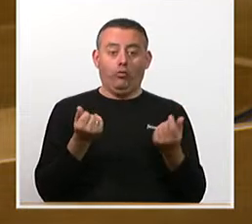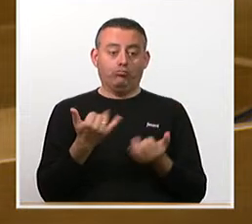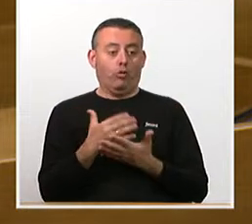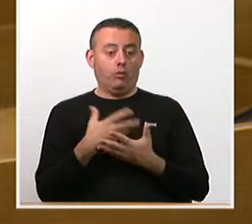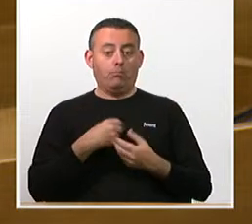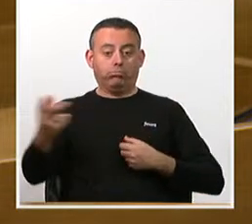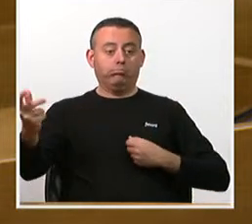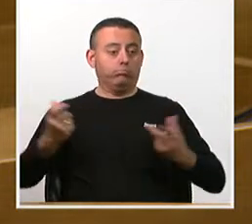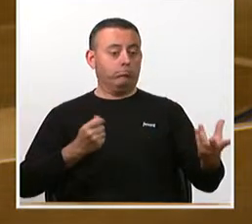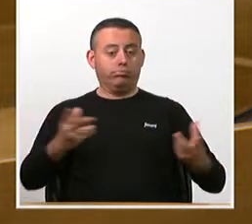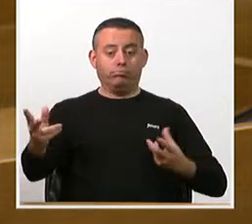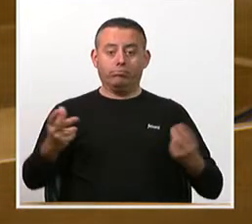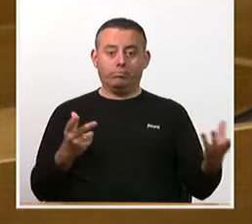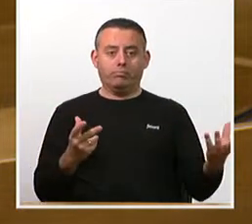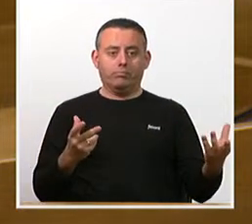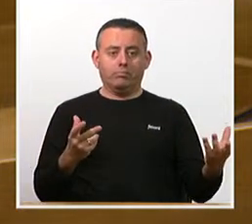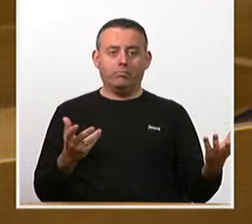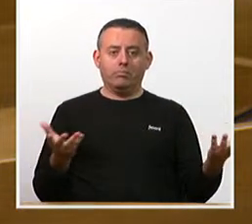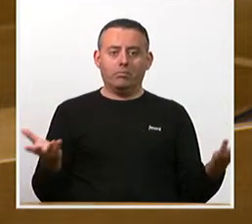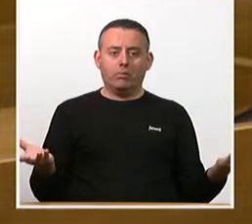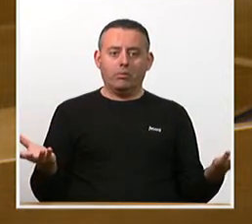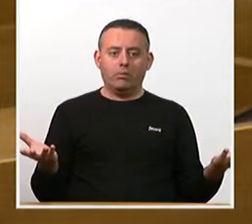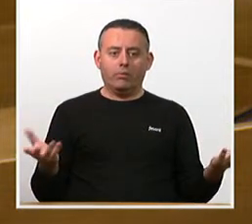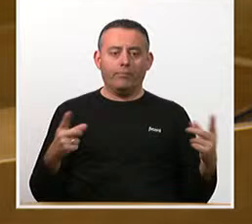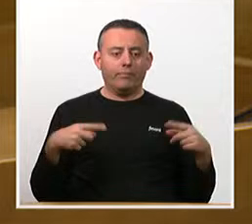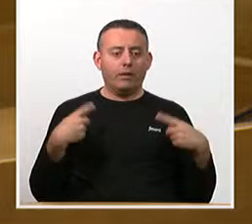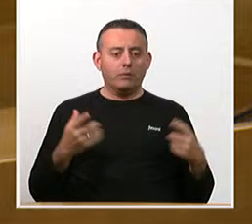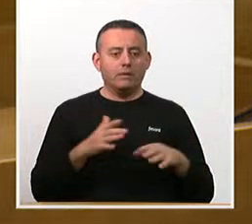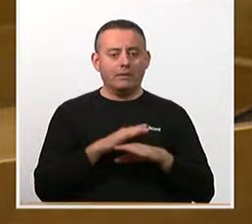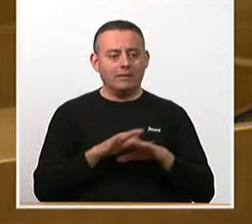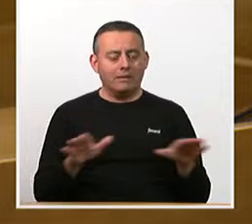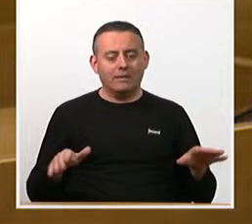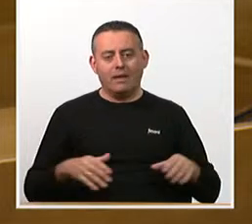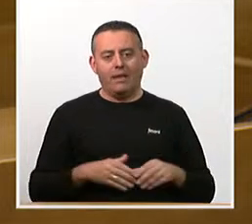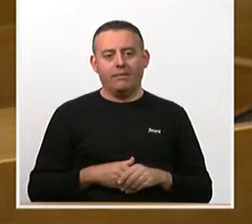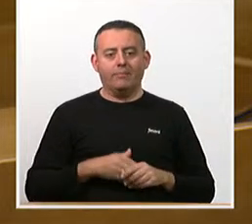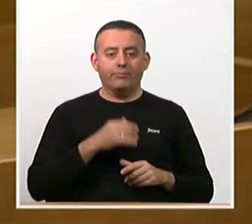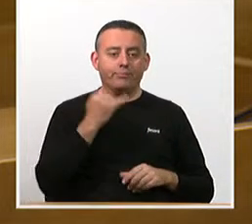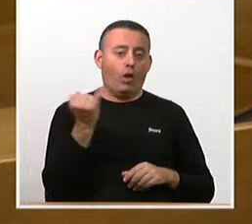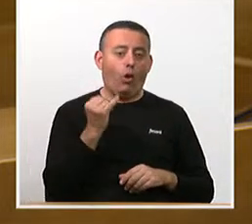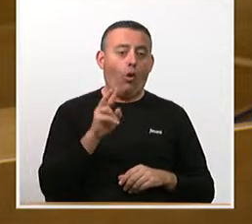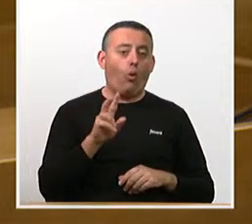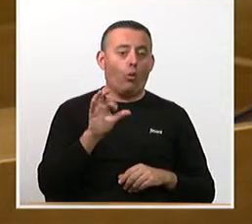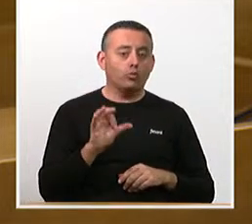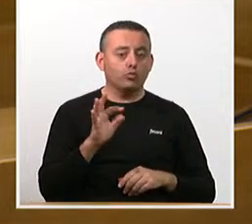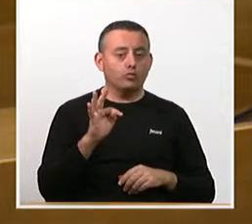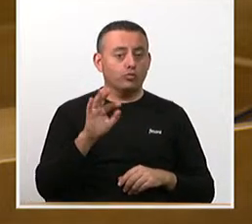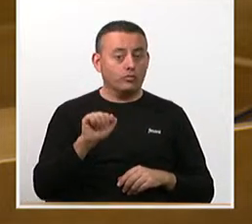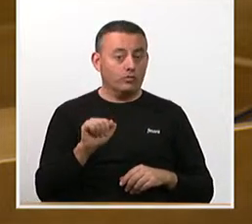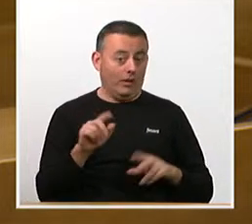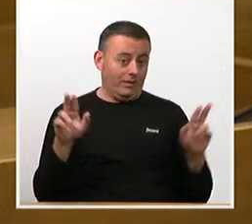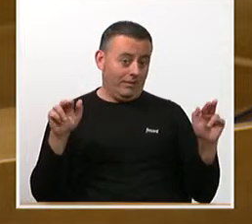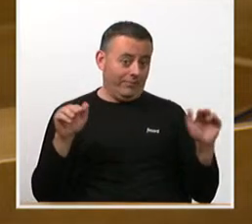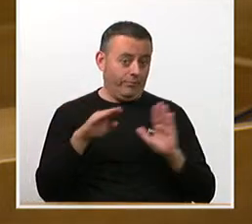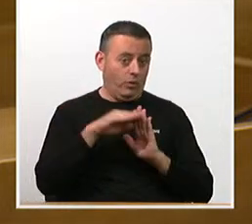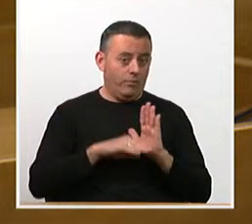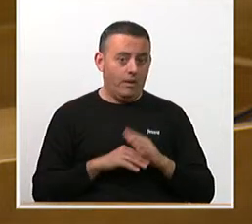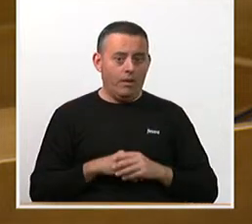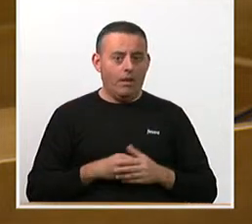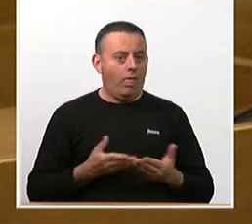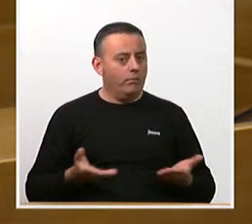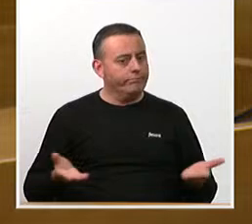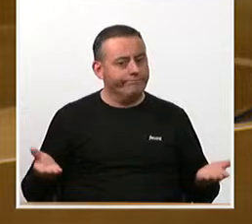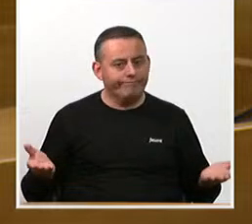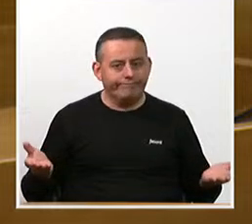puede ser otro programa que justa un nuevo sistema de de gestión procesal para la administración de justicia en la comunidad valenciana que